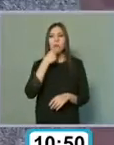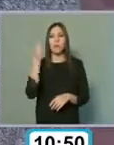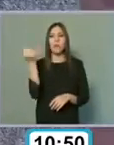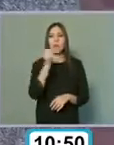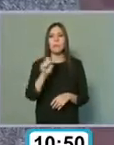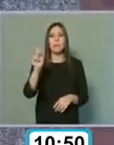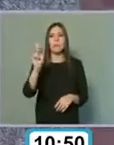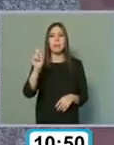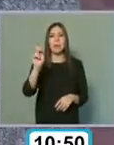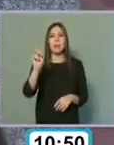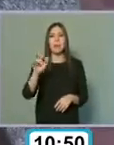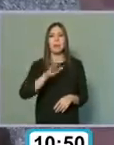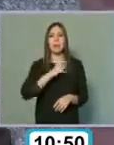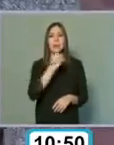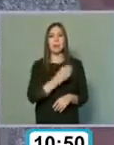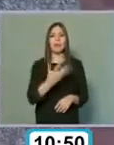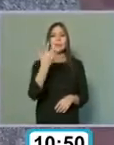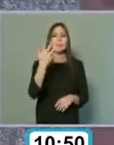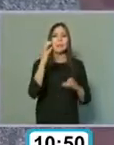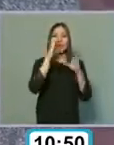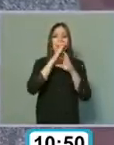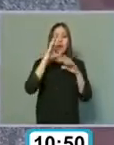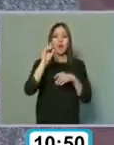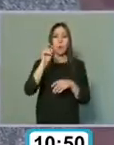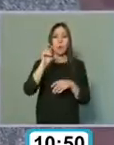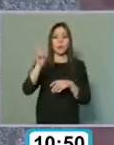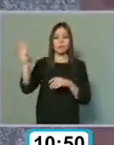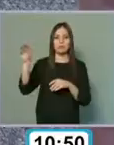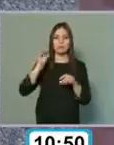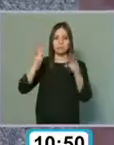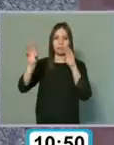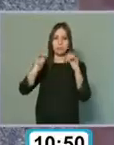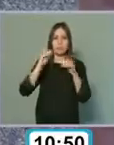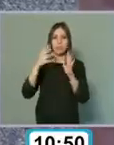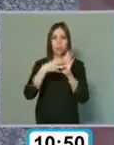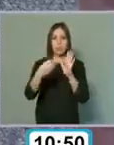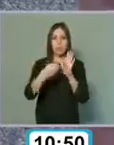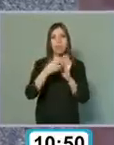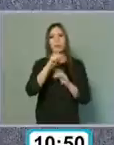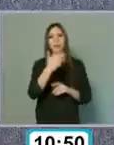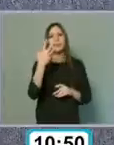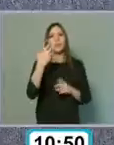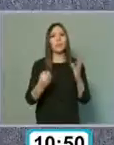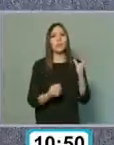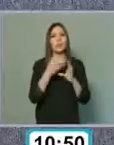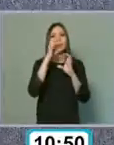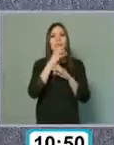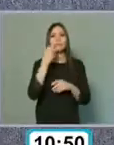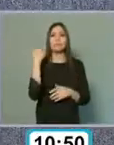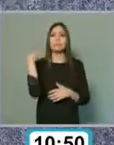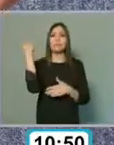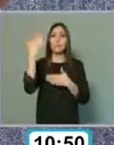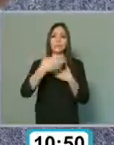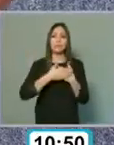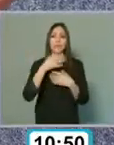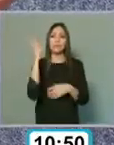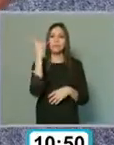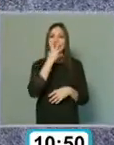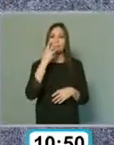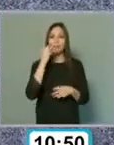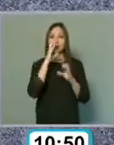la música mexicana. Va a tener 5 covers, 5 canciones inéditas. Ajá. Esperen lo pronto, porque va a estar muy bonito. Imagínate ese, bueno, es un